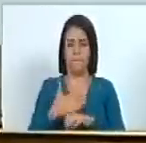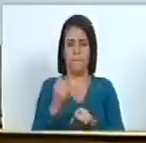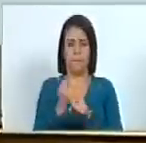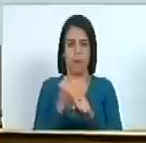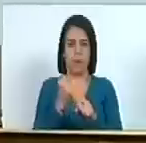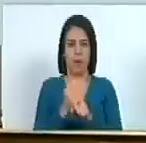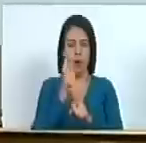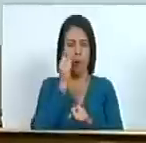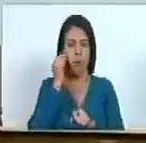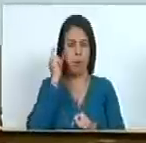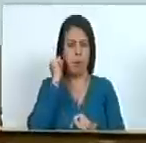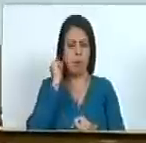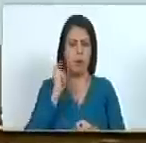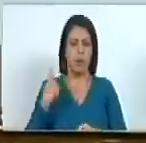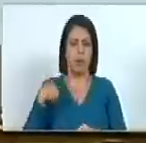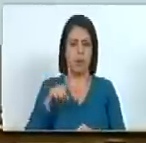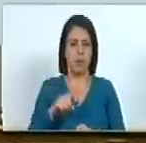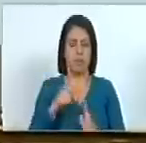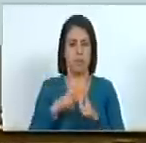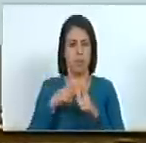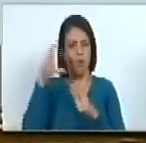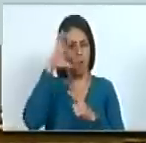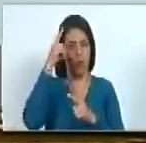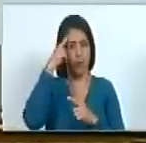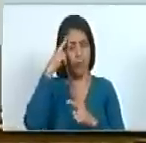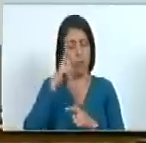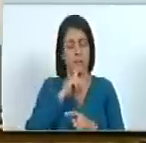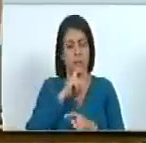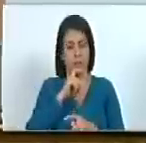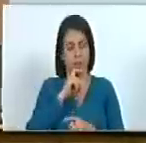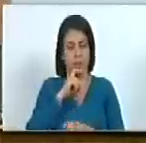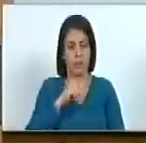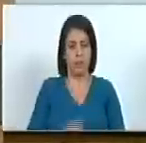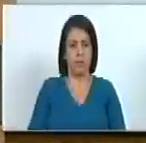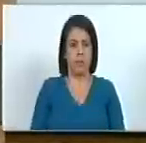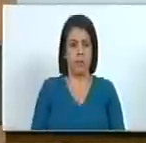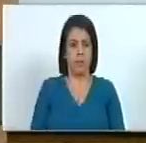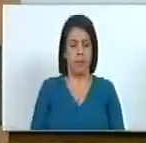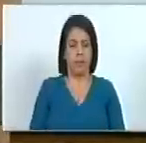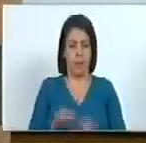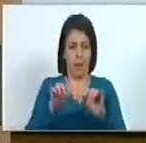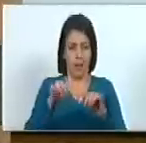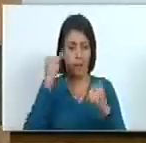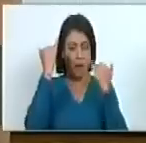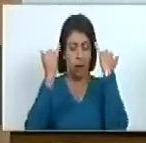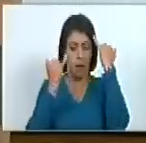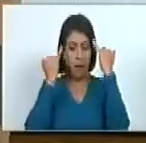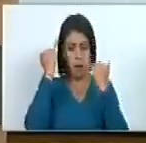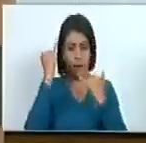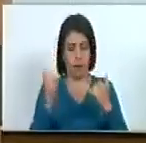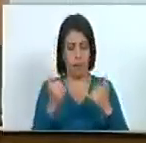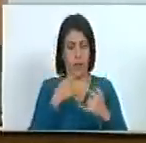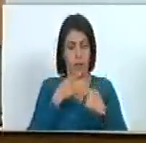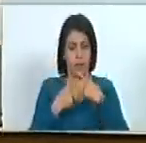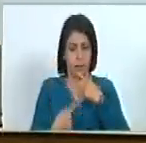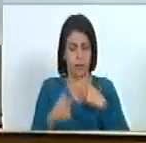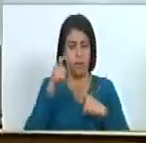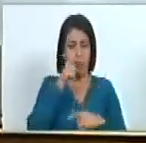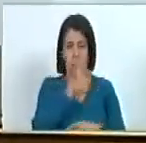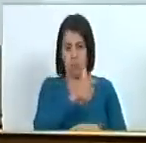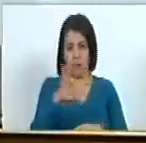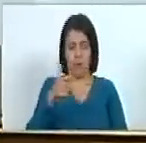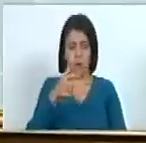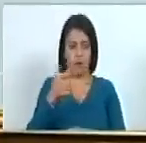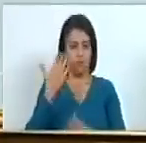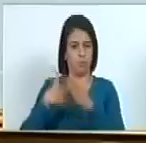trabajadores y trabajadoras. Tenemos conciencia de las dificultades. Y en esta idea, decirle que este pueblo